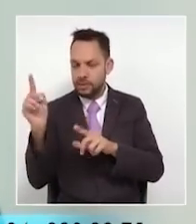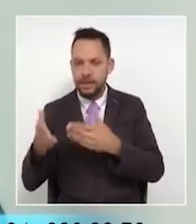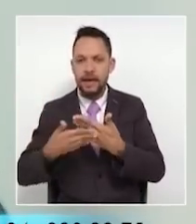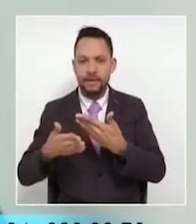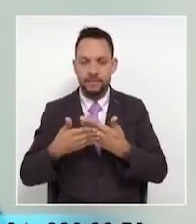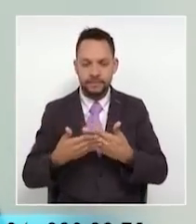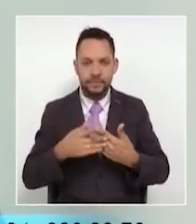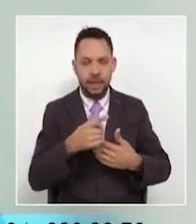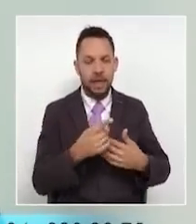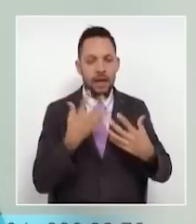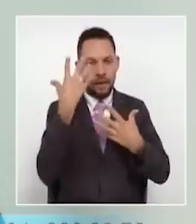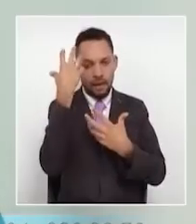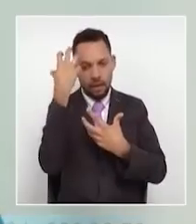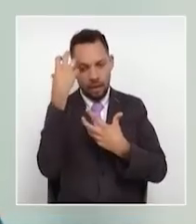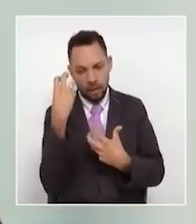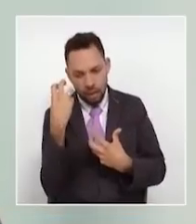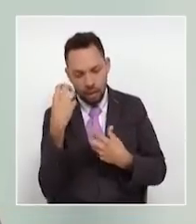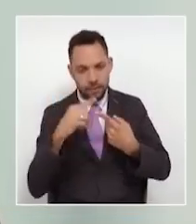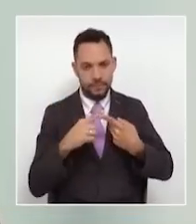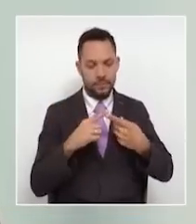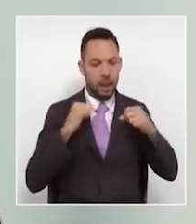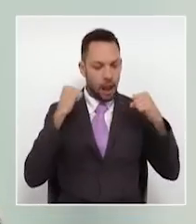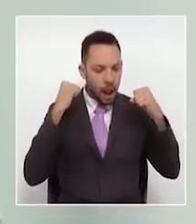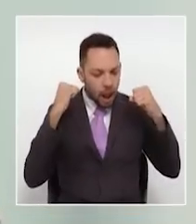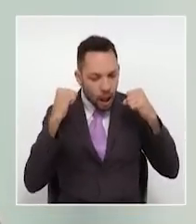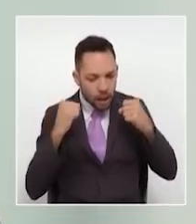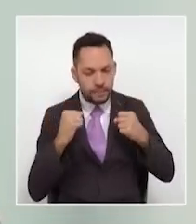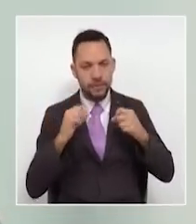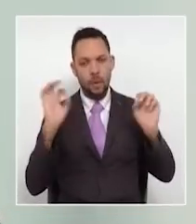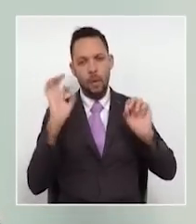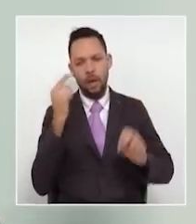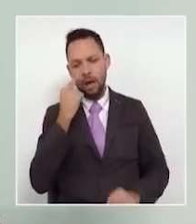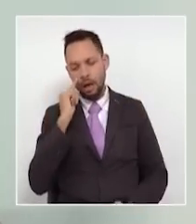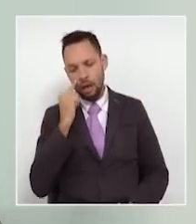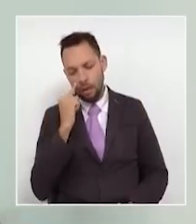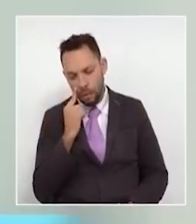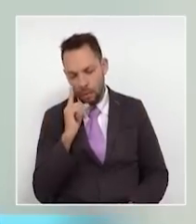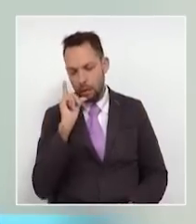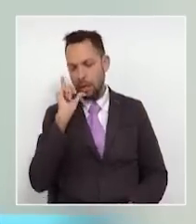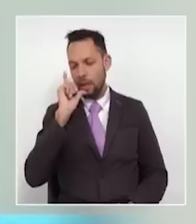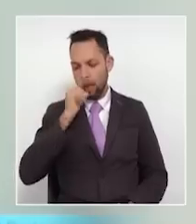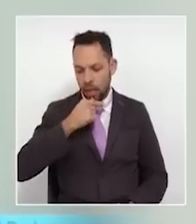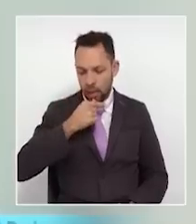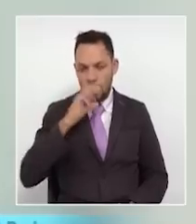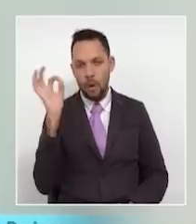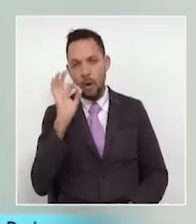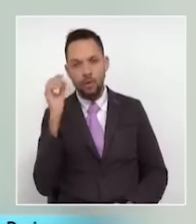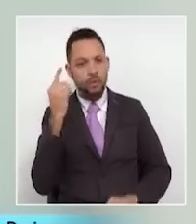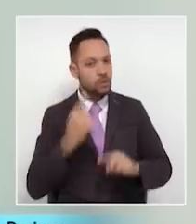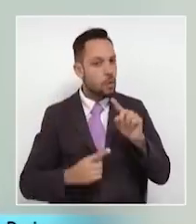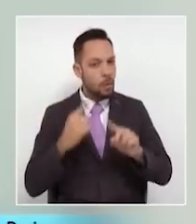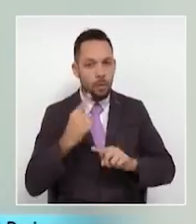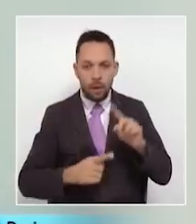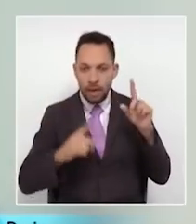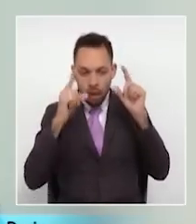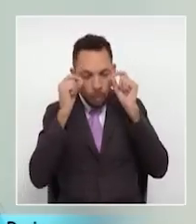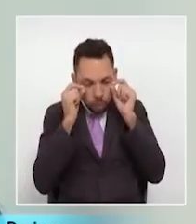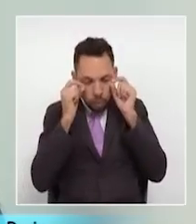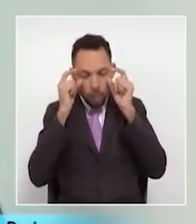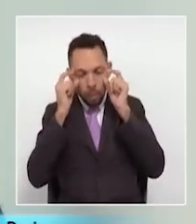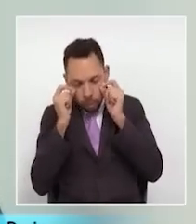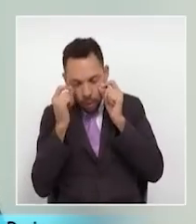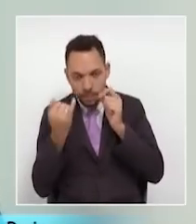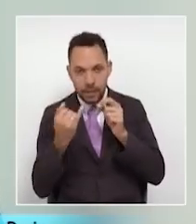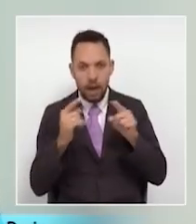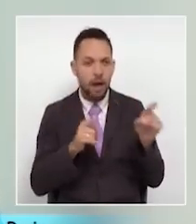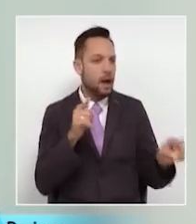ansiedad la depresión la calidad del sueño esto debido a que también puede causar deterioro neurocognitivo en personas que